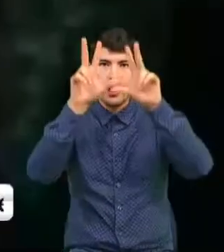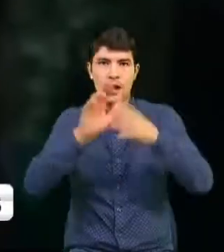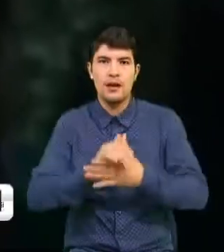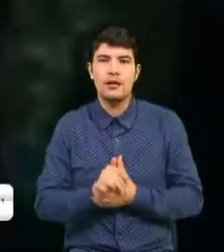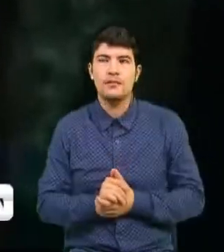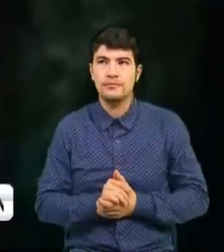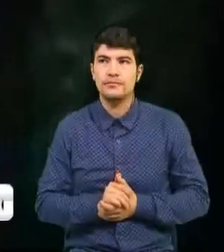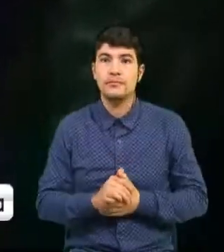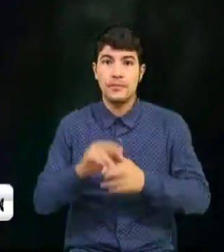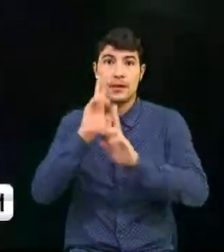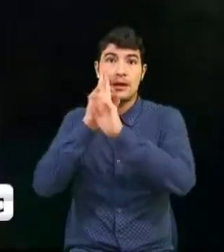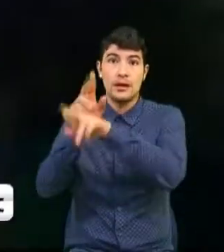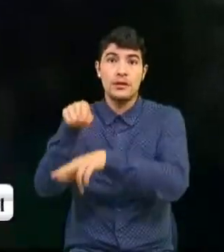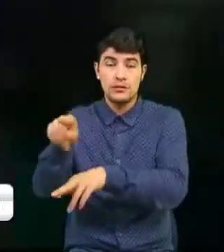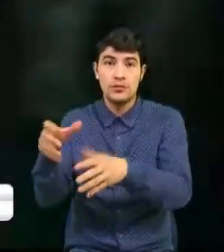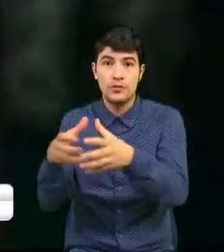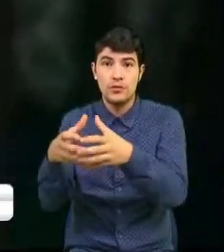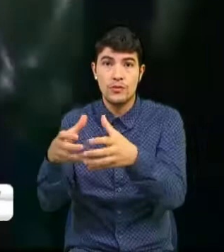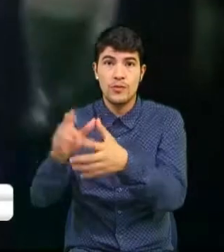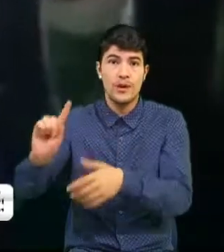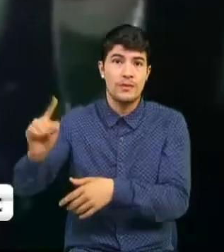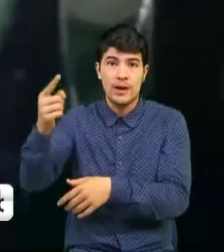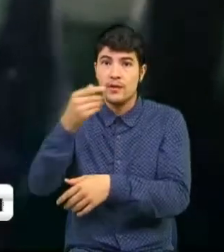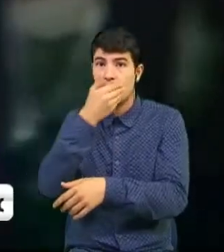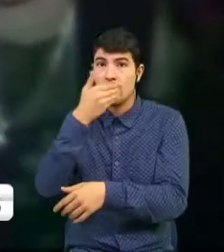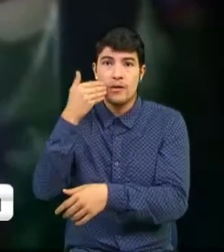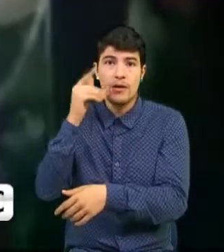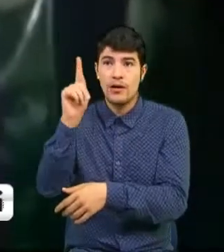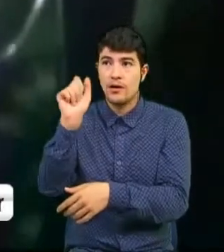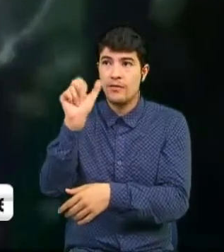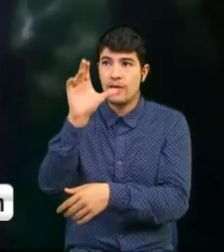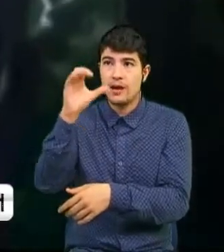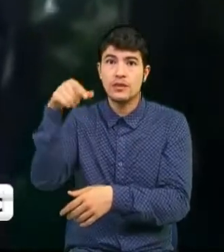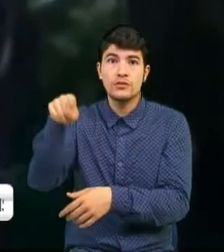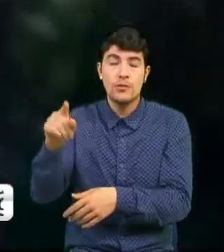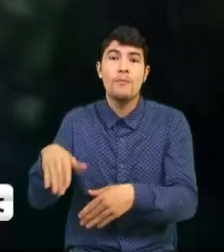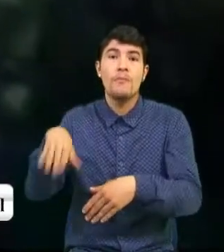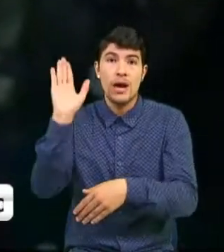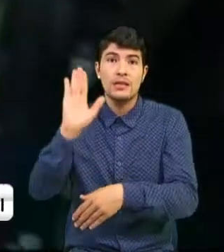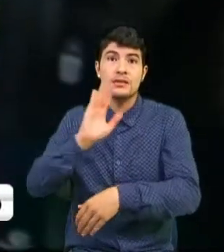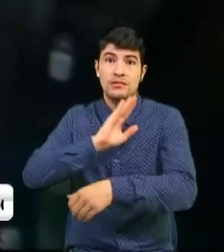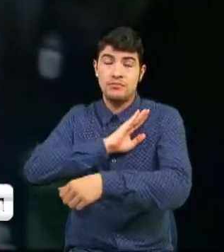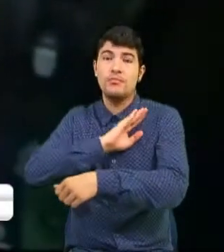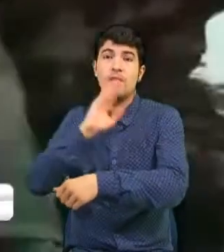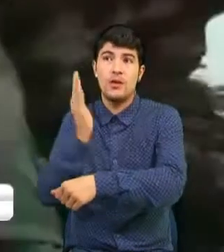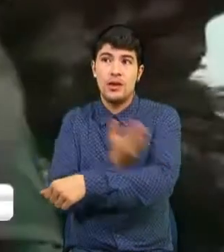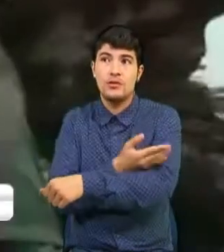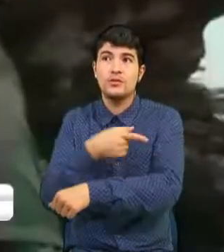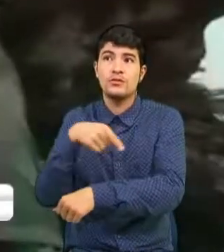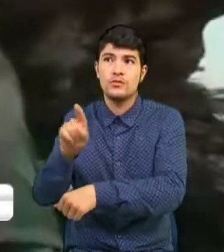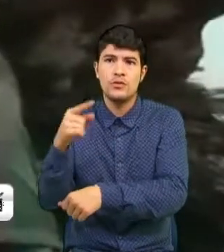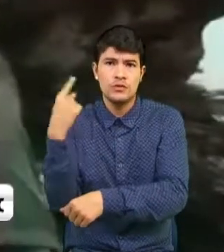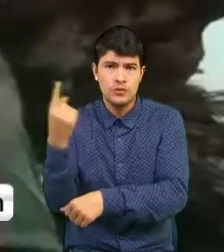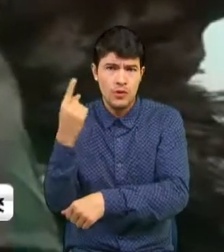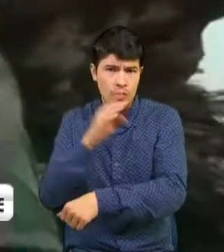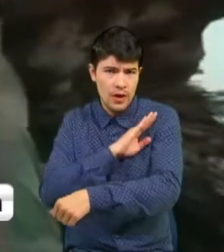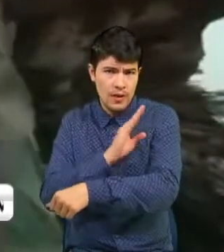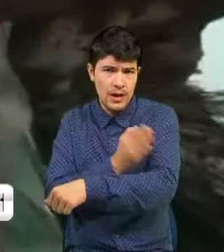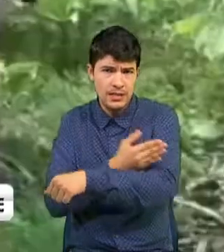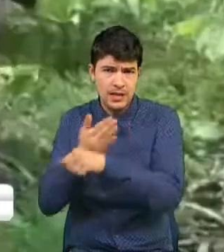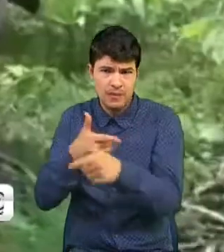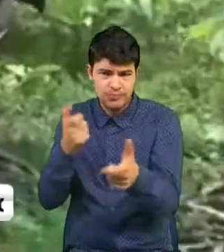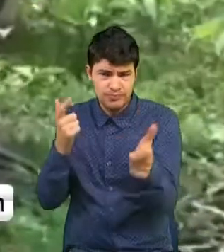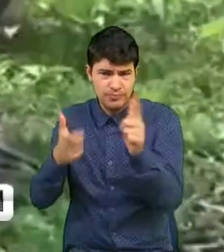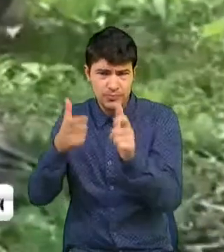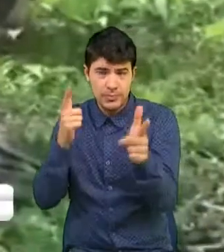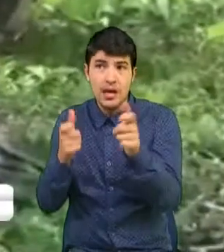Es de resaltar que el Frente Primero de las FARC es uno de los más poderosos de este grupo guerrillero, no solo por su capacidad bélica,